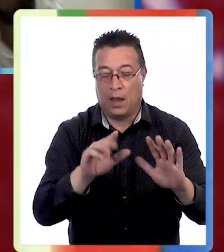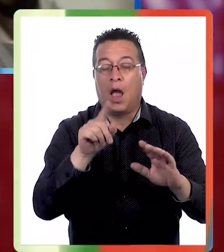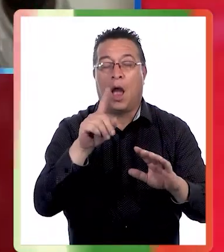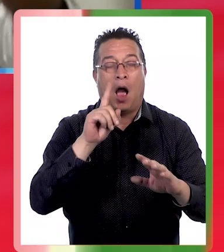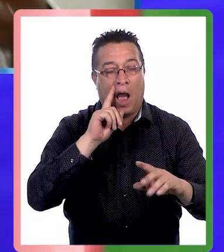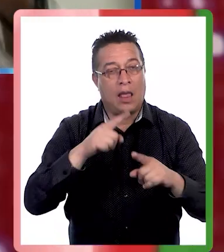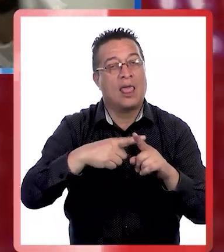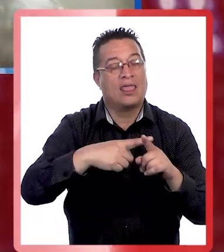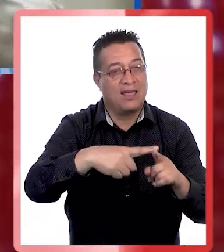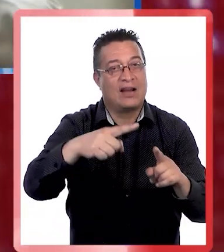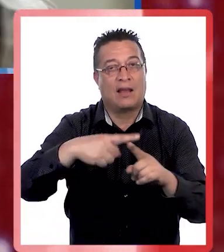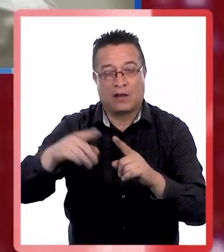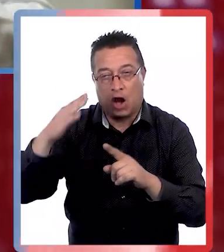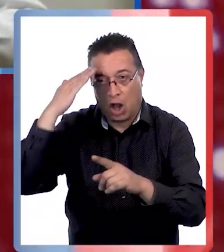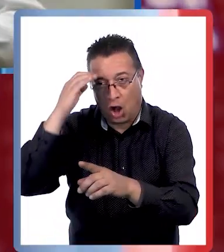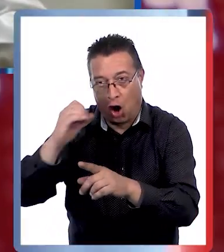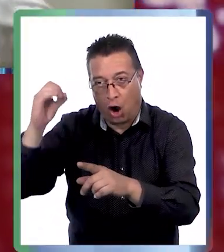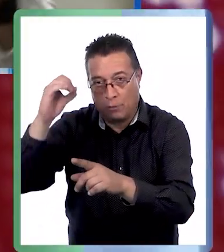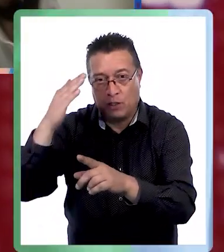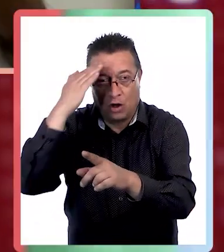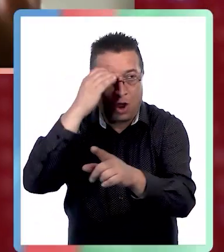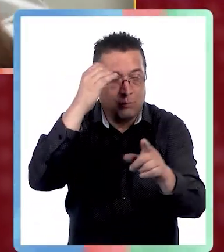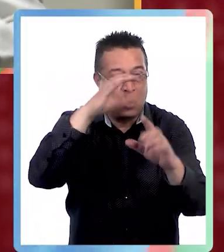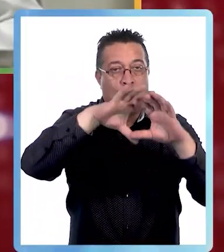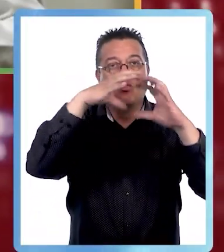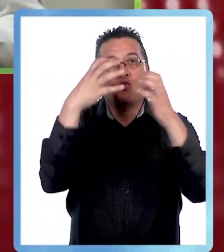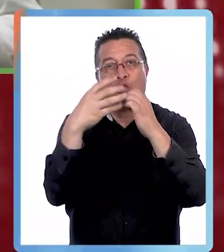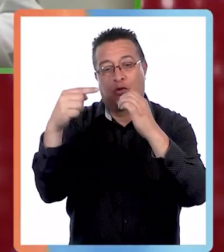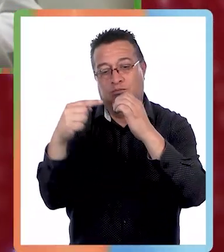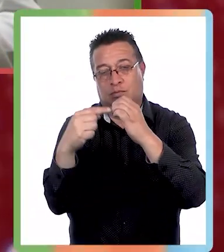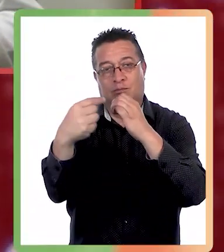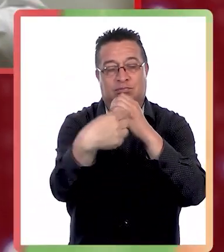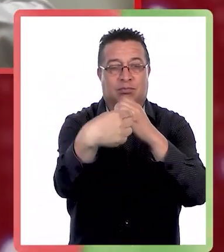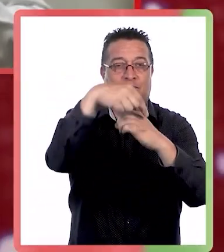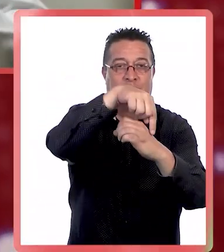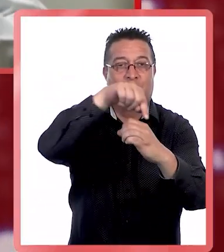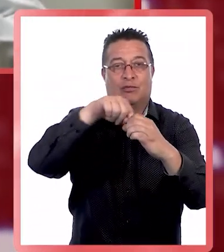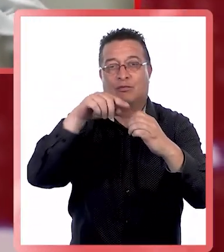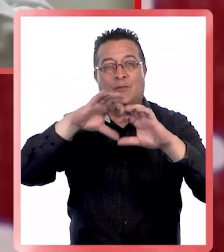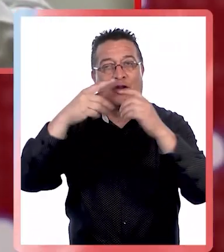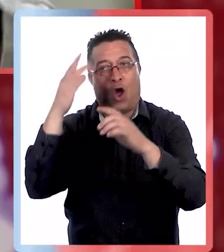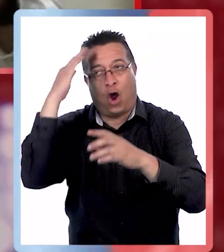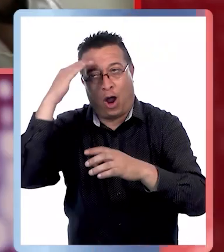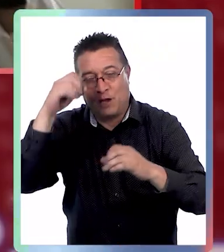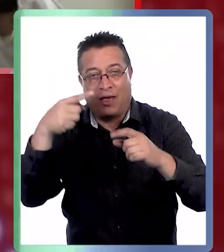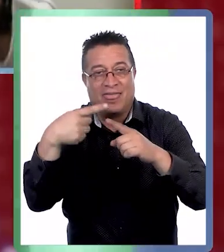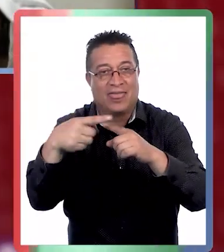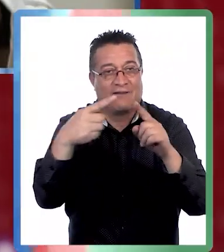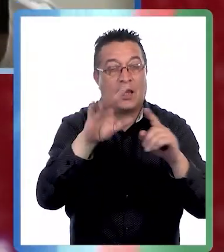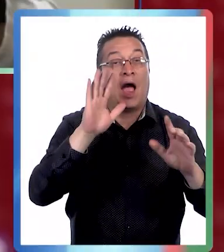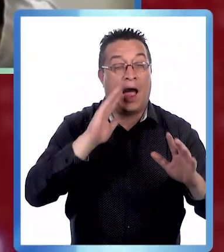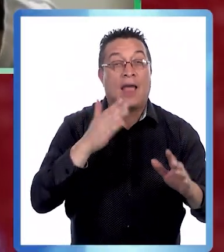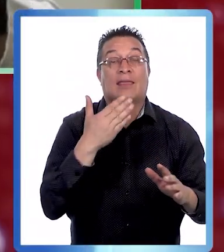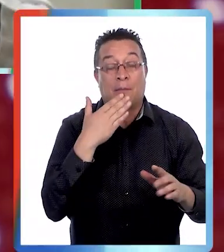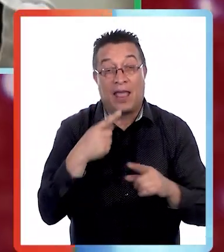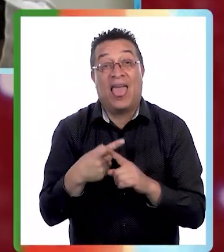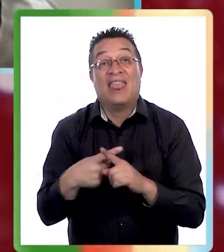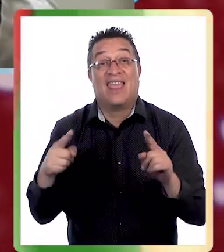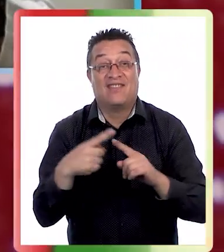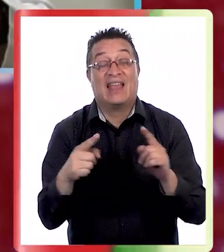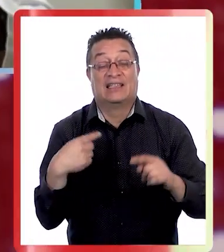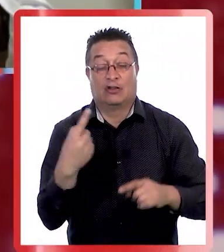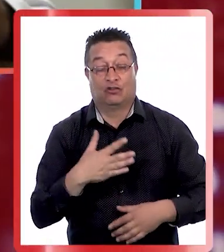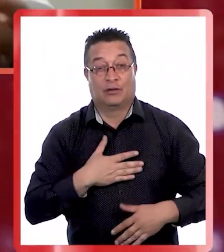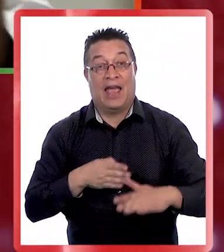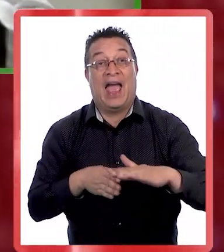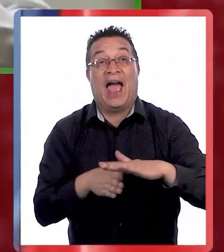diferencias en las opiniones de diferentes lugares del mundo, diferentes sociedades científicas, y también diferencias en los accesos que tenemos en